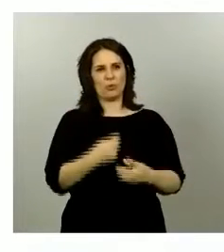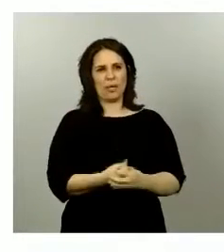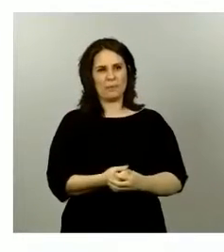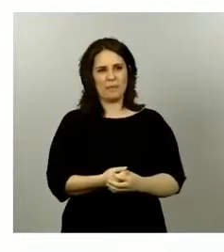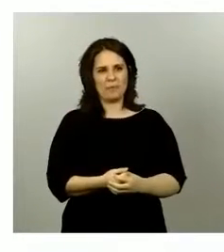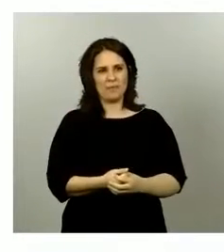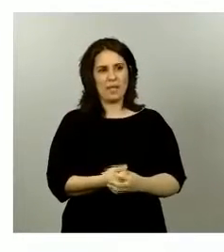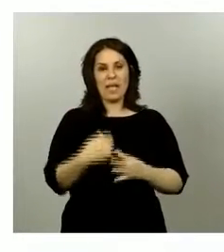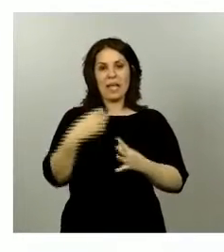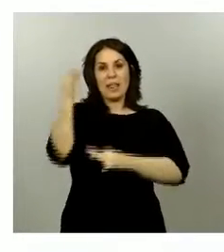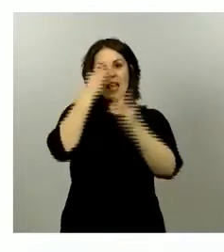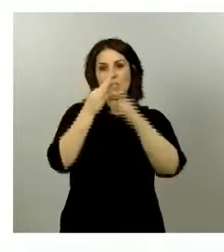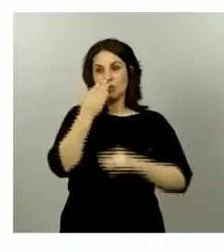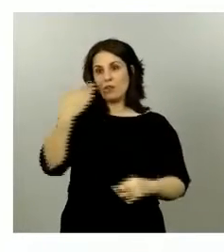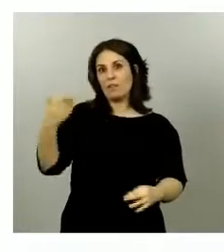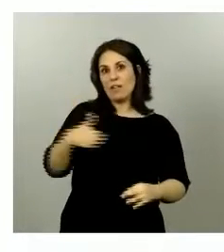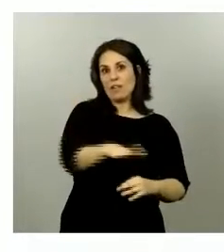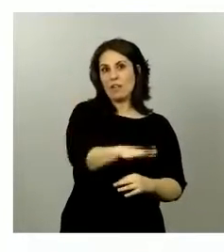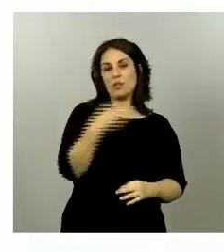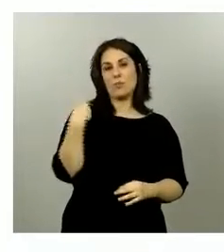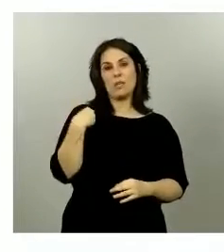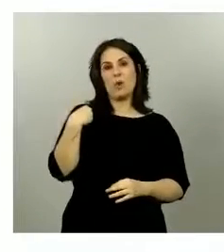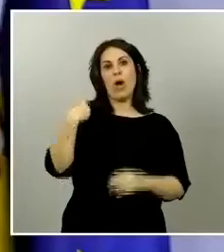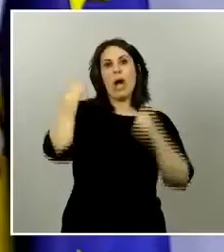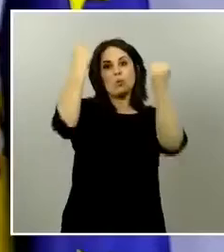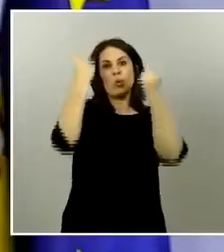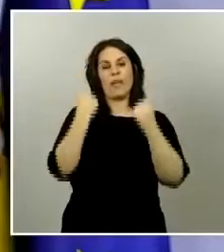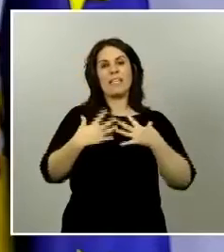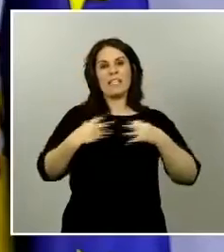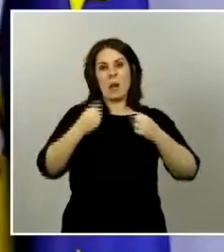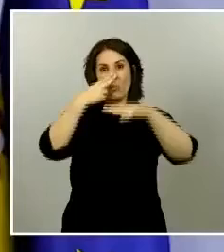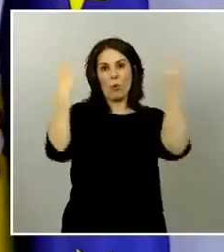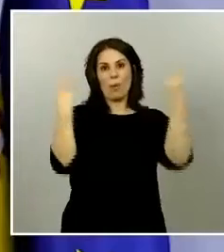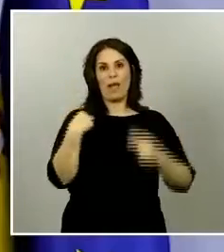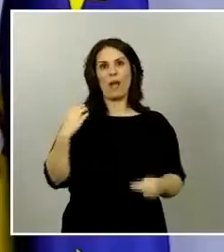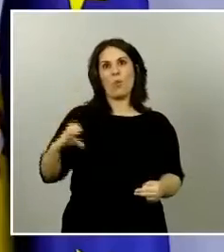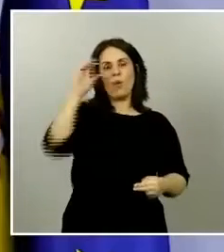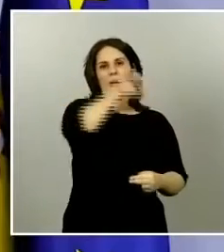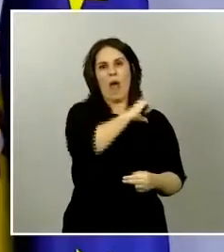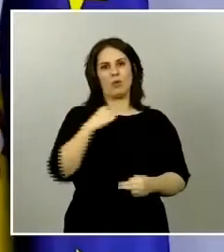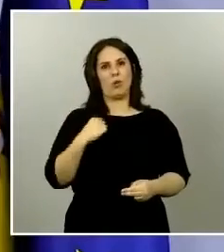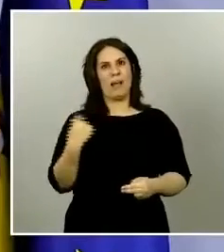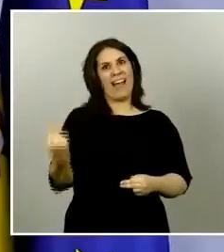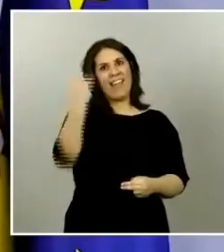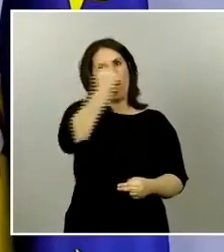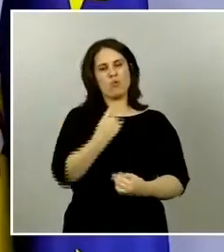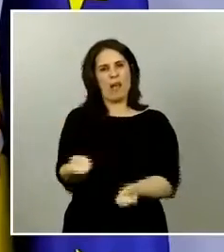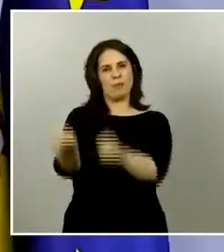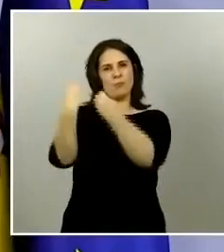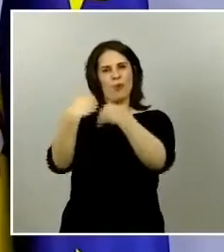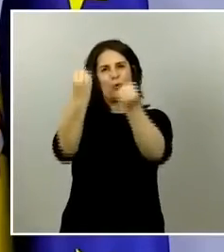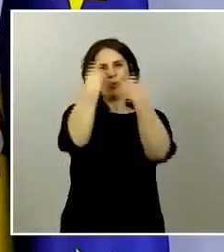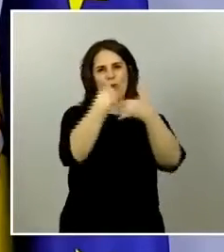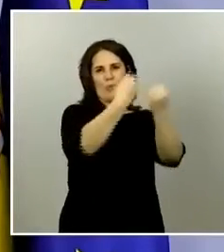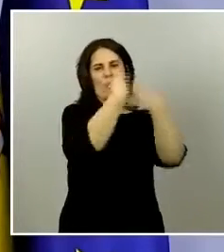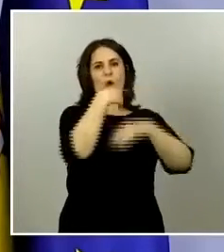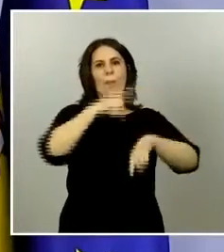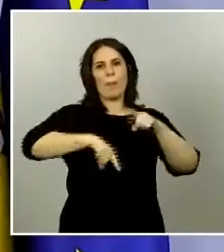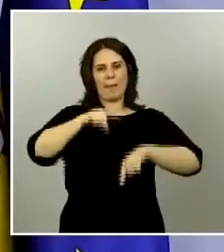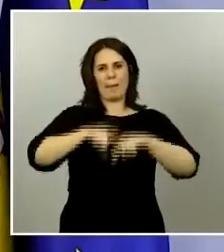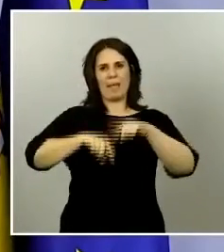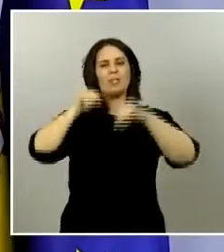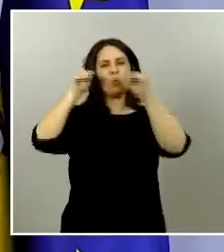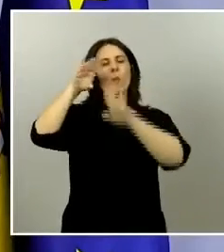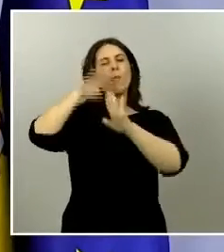su pregunta. Los datos de fallecidos que damos a conocer diariamente son los que nos proporcionan las autoridades de salud pública de cada comunidad autónoma en